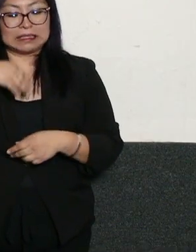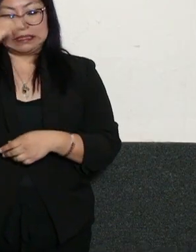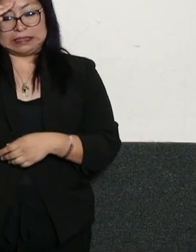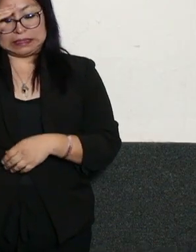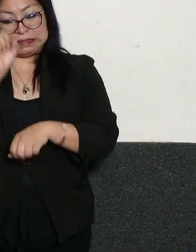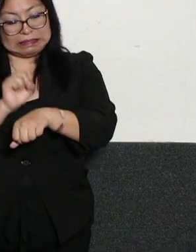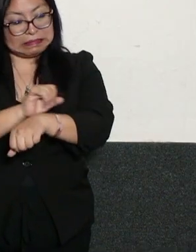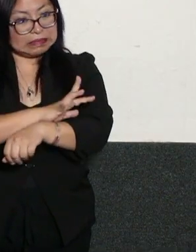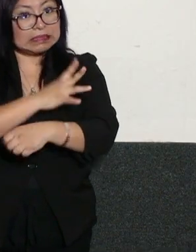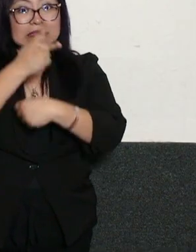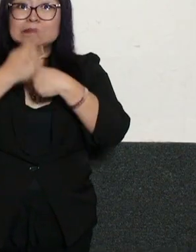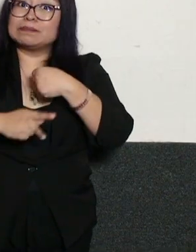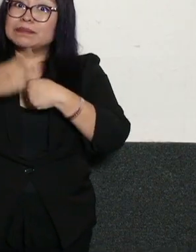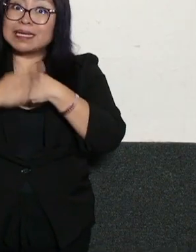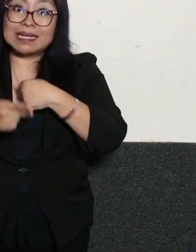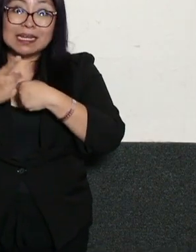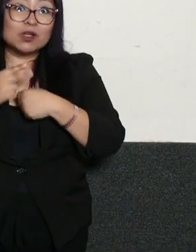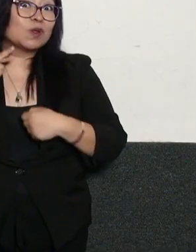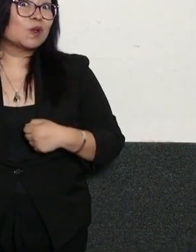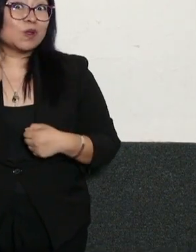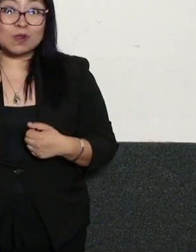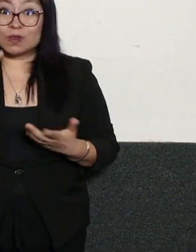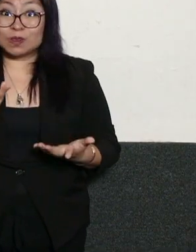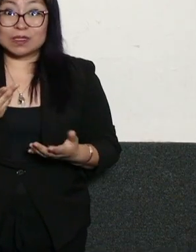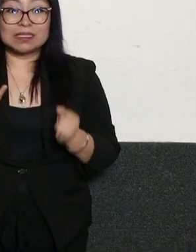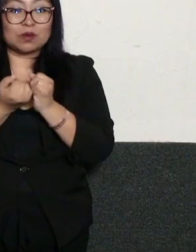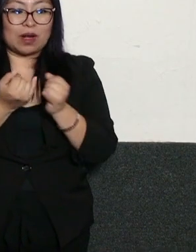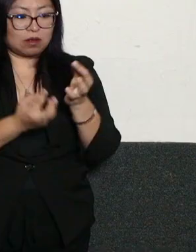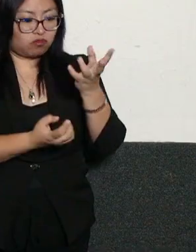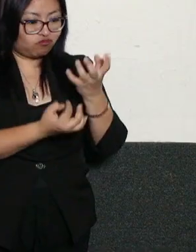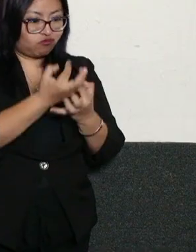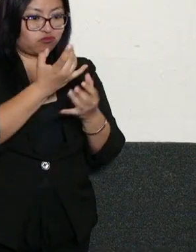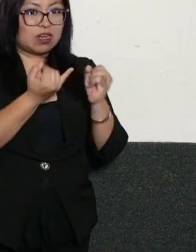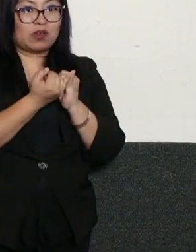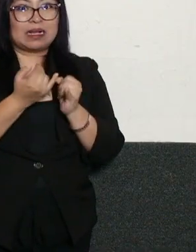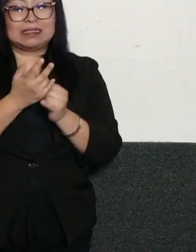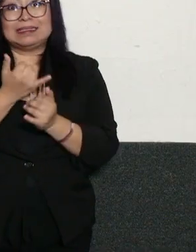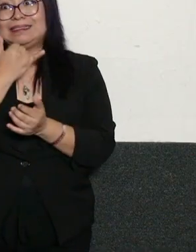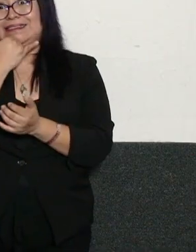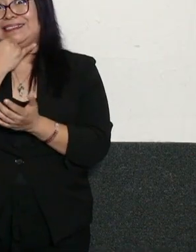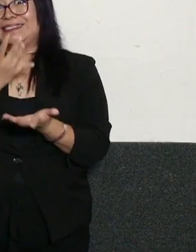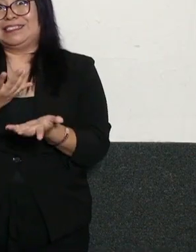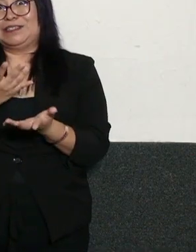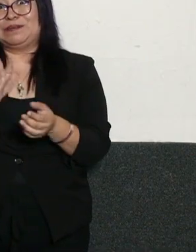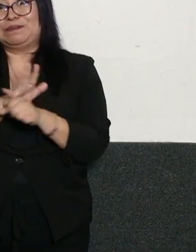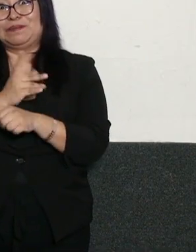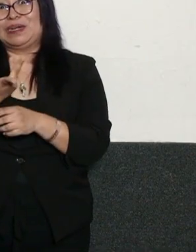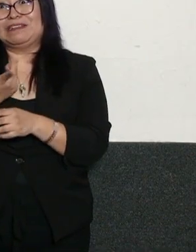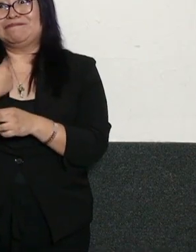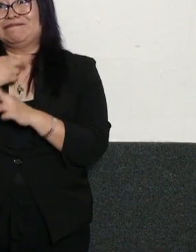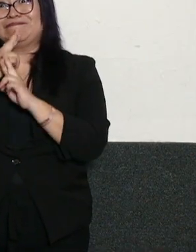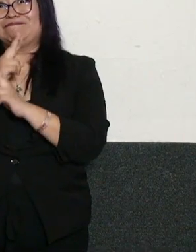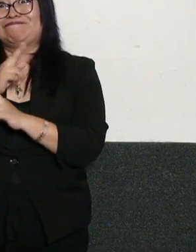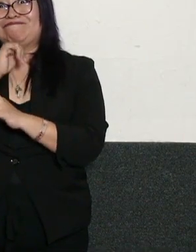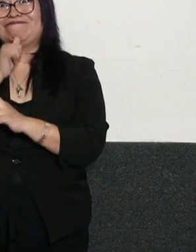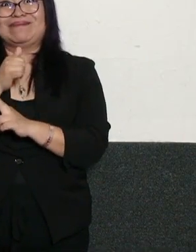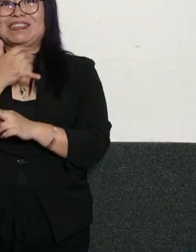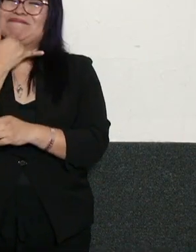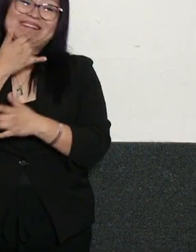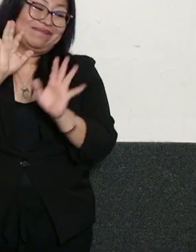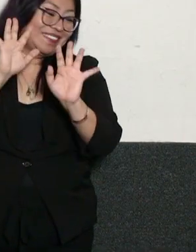es muy peligroso, es como jugar con fuego, ¿no? Entonces, perdón porque ninguna de las dos tuvo una respuesta, mejor ya sin preguntas más.